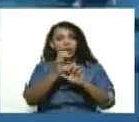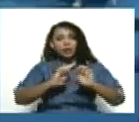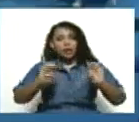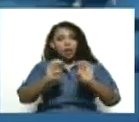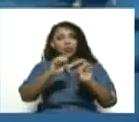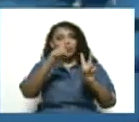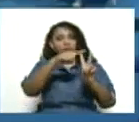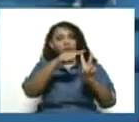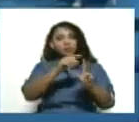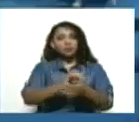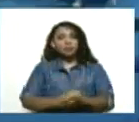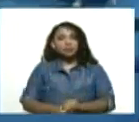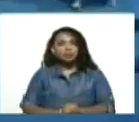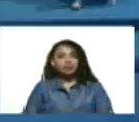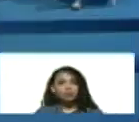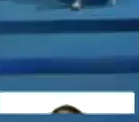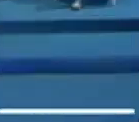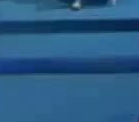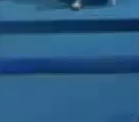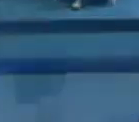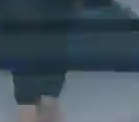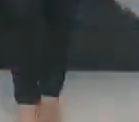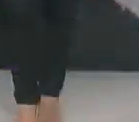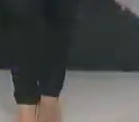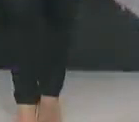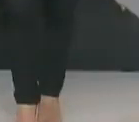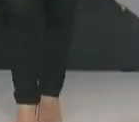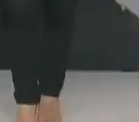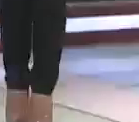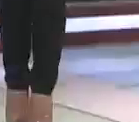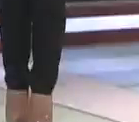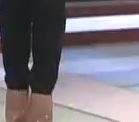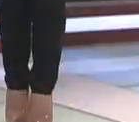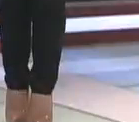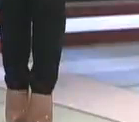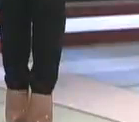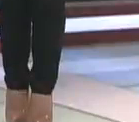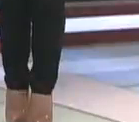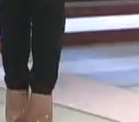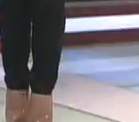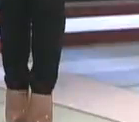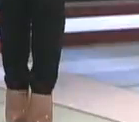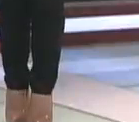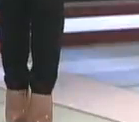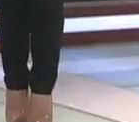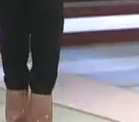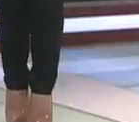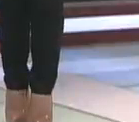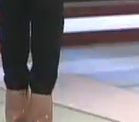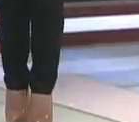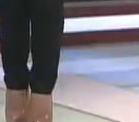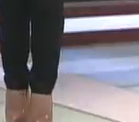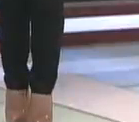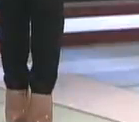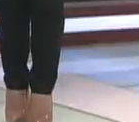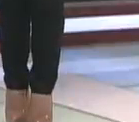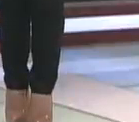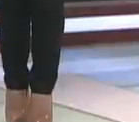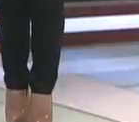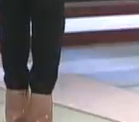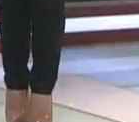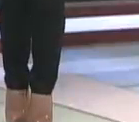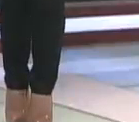de venezolana de televisión descoloniales coloniales y establecemos también este contacto informativo con gisette Cabrera